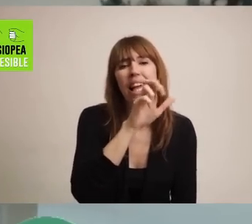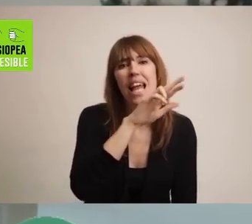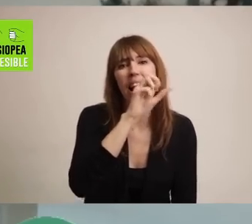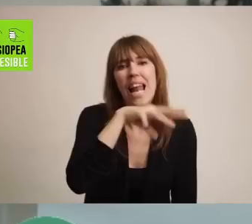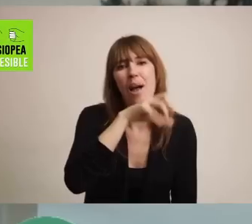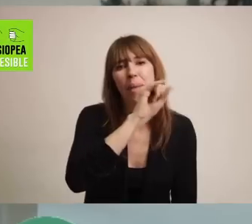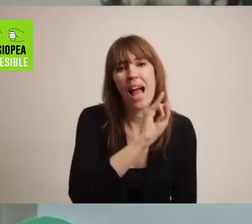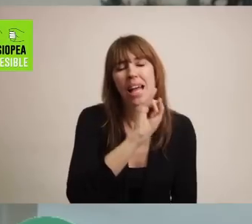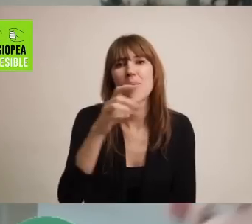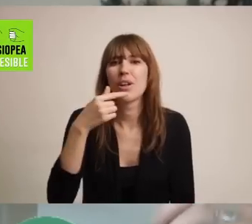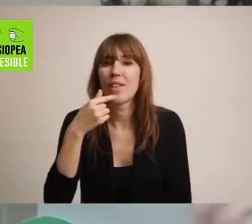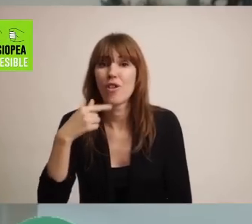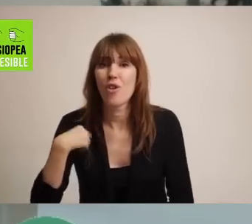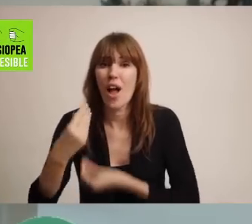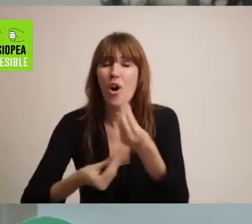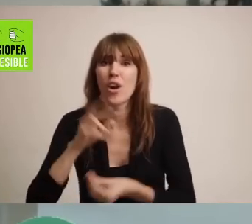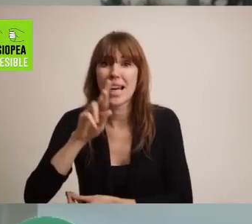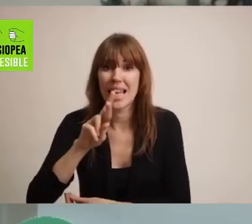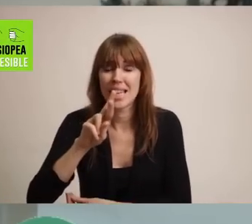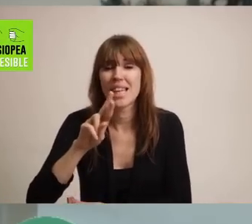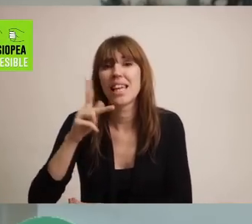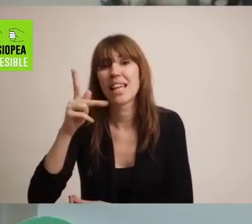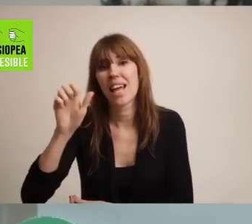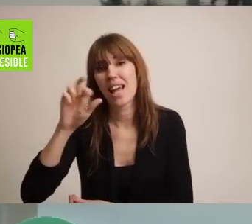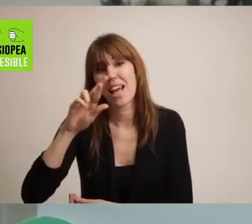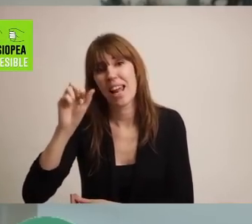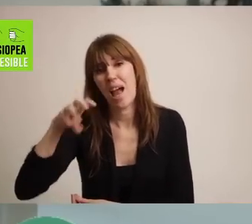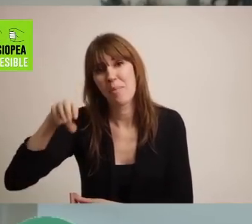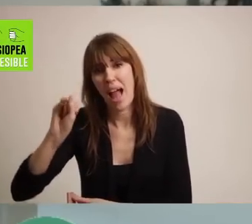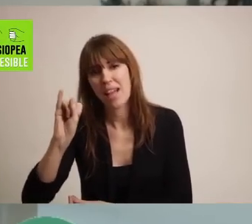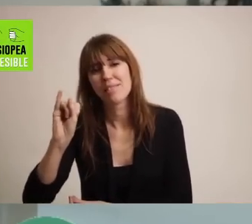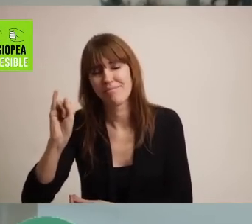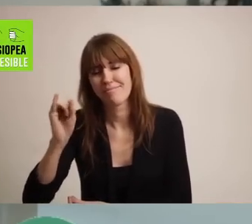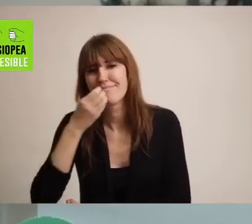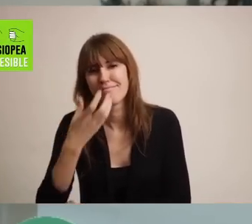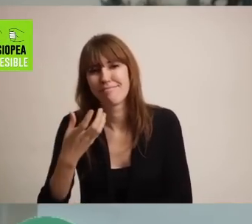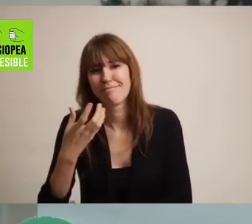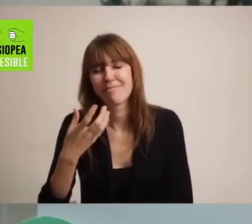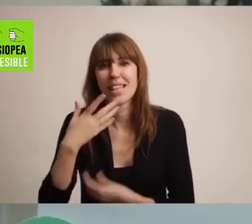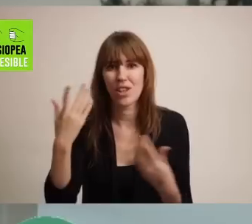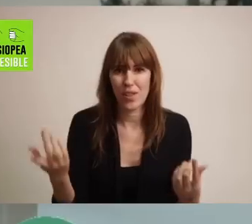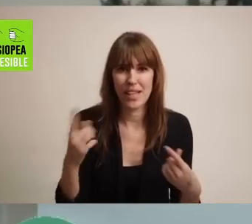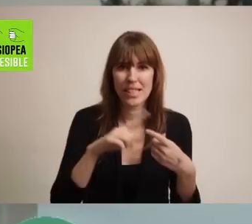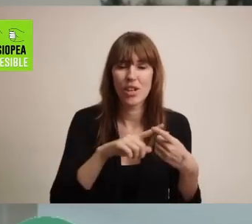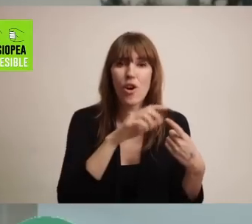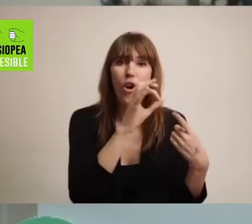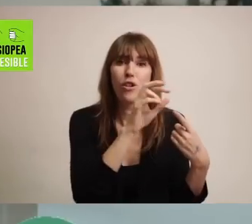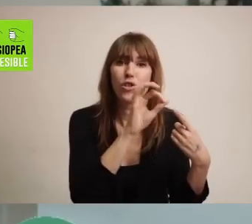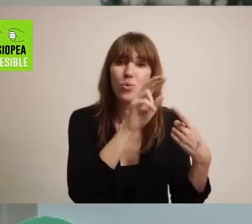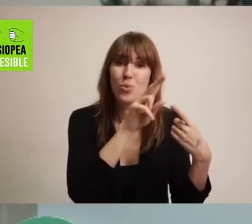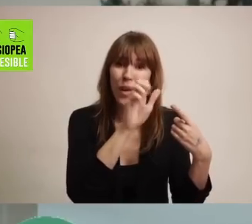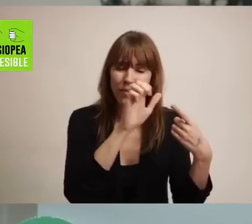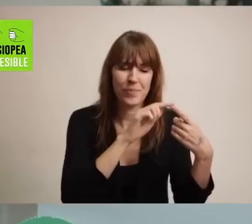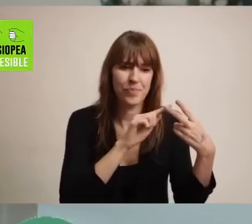tampoco, pero si digo que hago Reiki Teramai, ya vende. Así tenemos el Usui, que es el primero, tenemos el Karuna, que